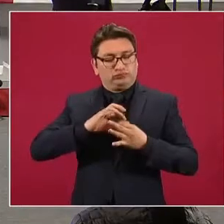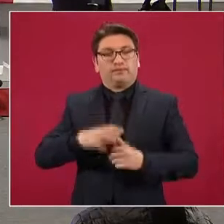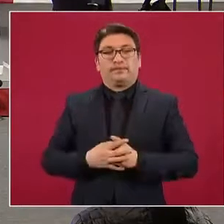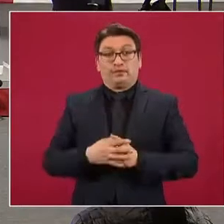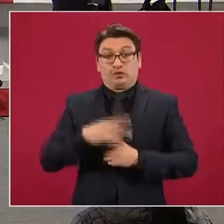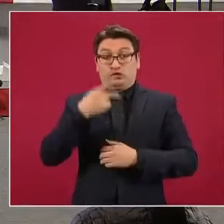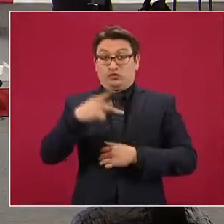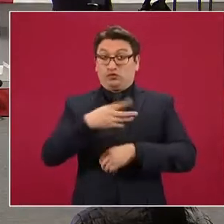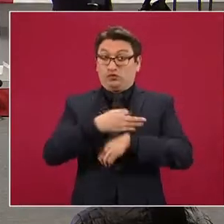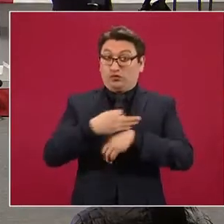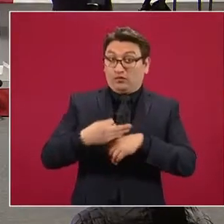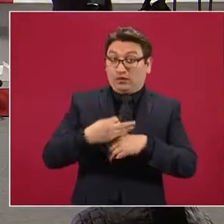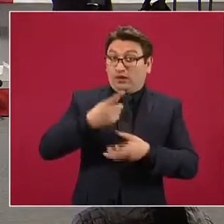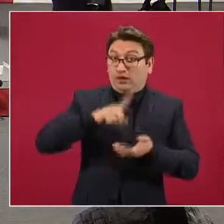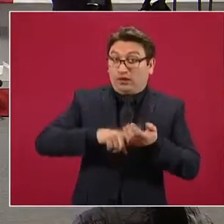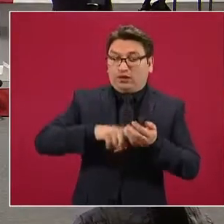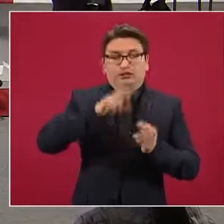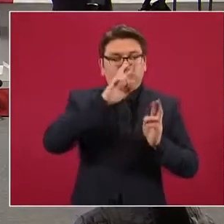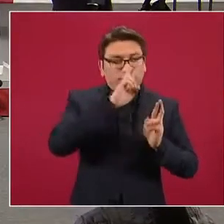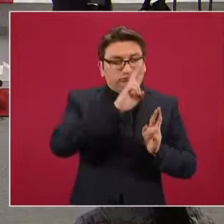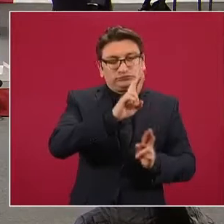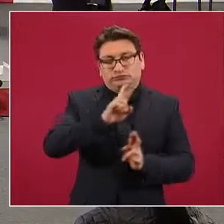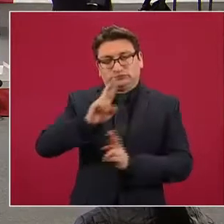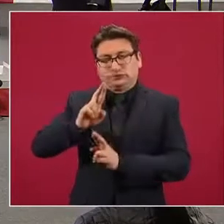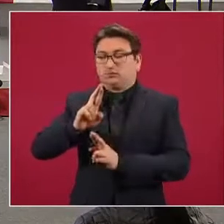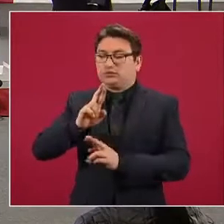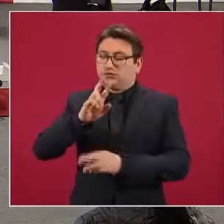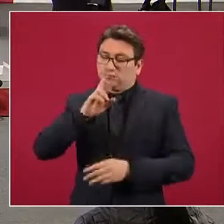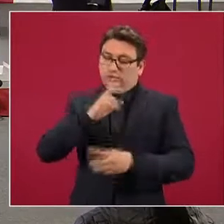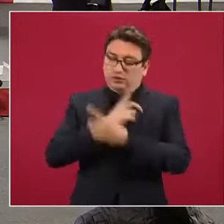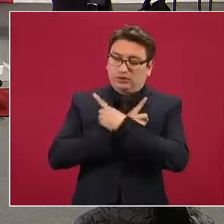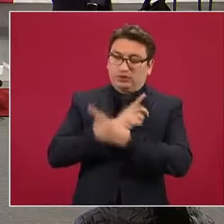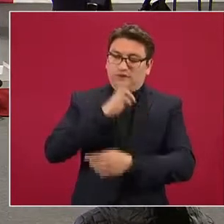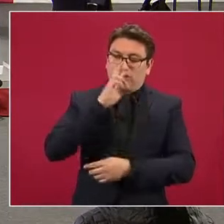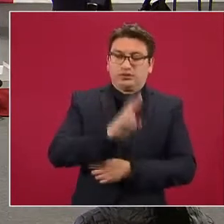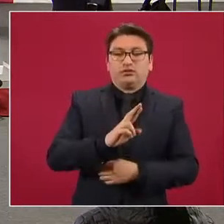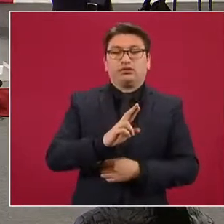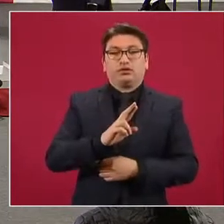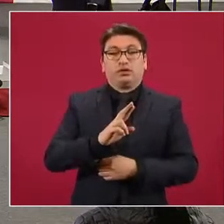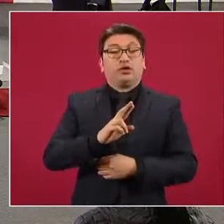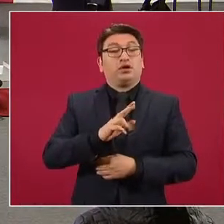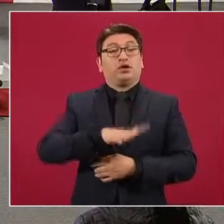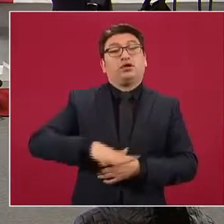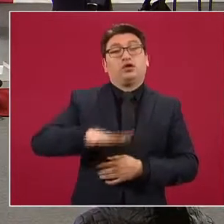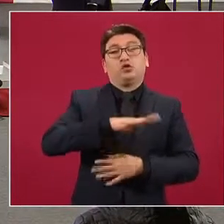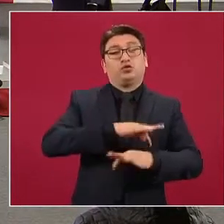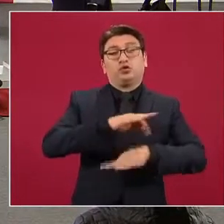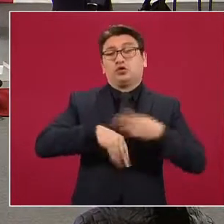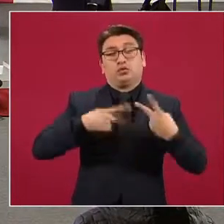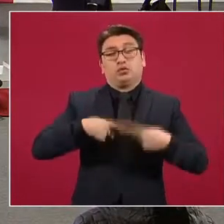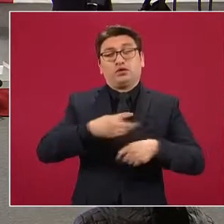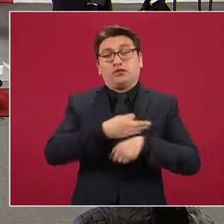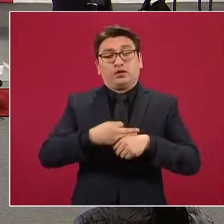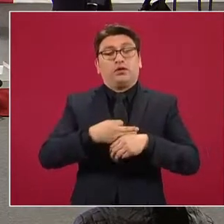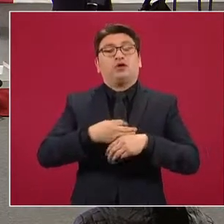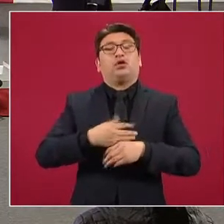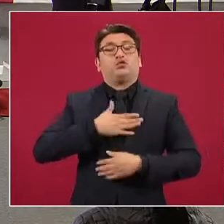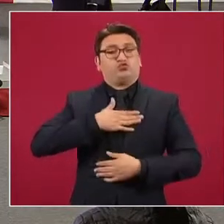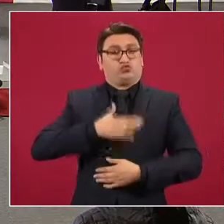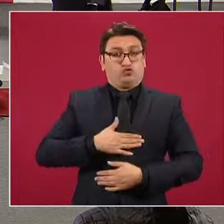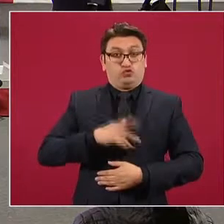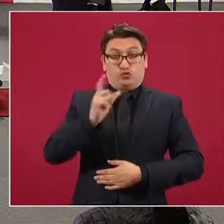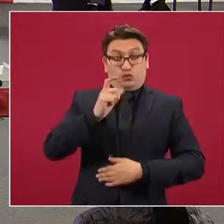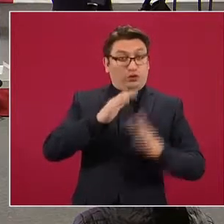de tu familia con el respeto y la dignidad que merecen. Busca una repartición justa y equitativa del trabajo